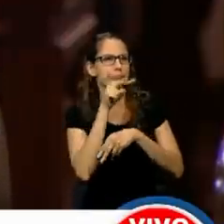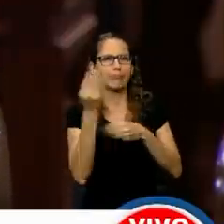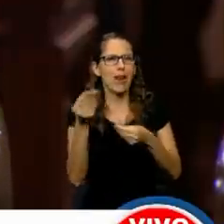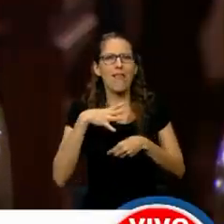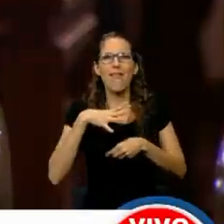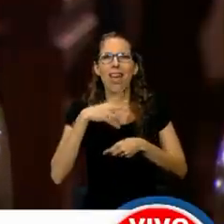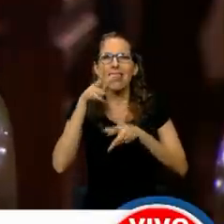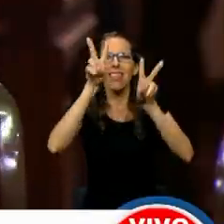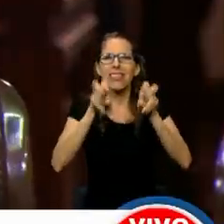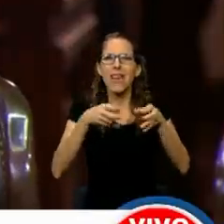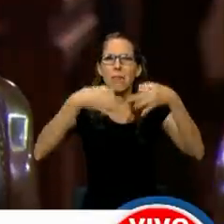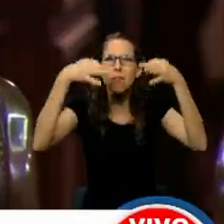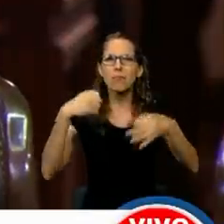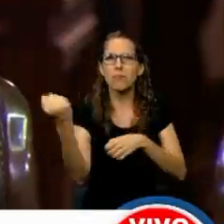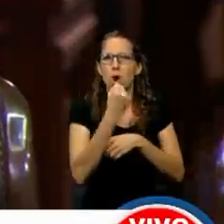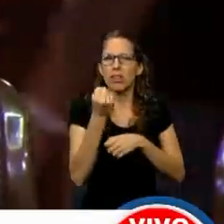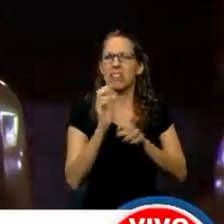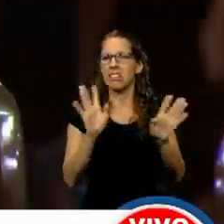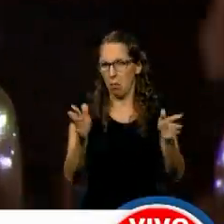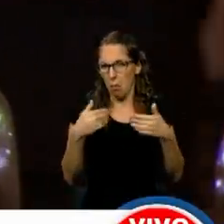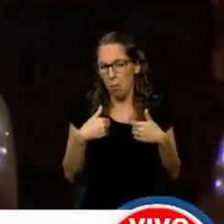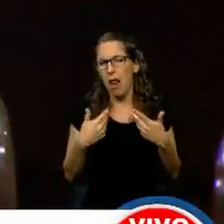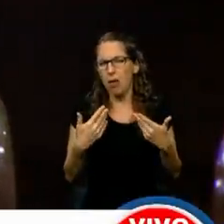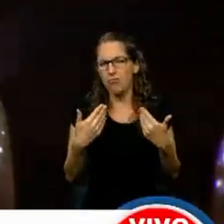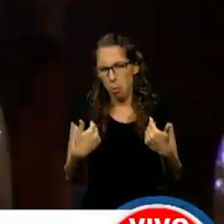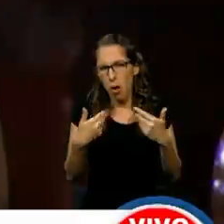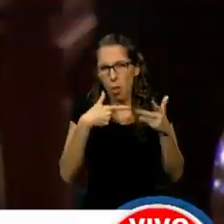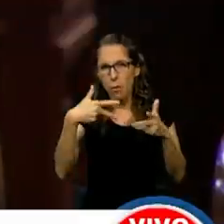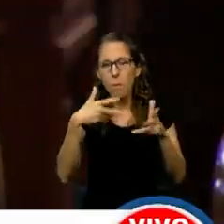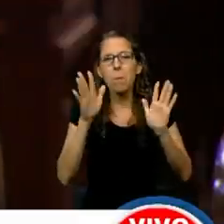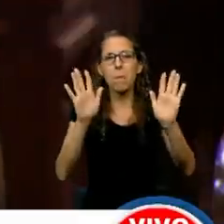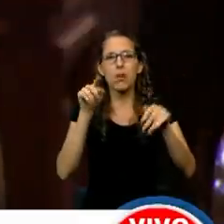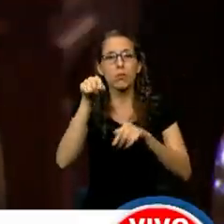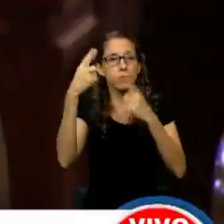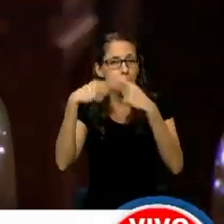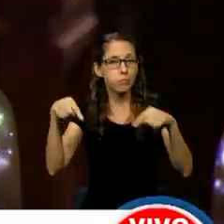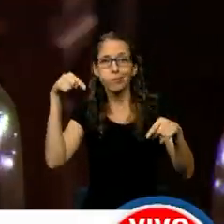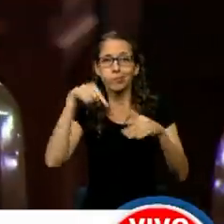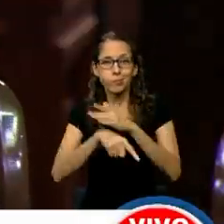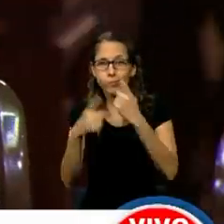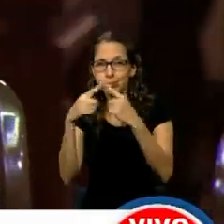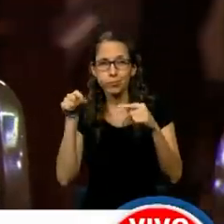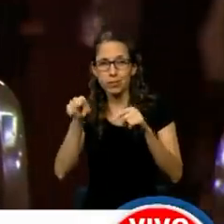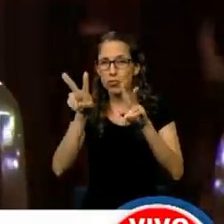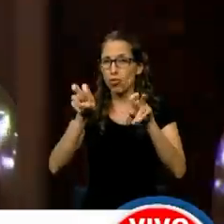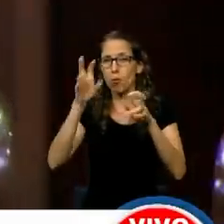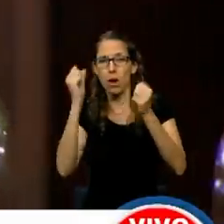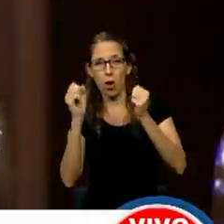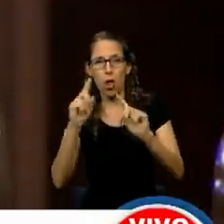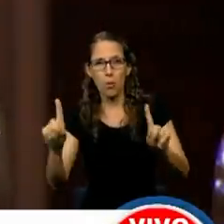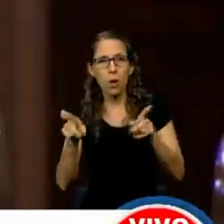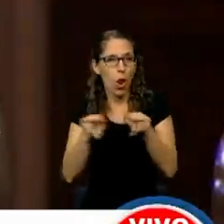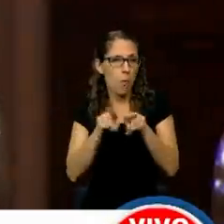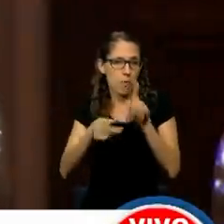importante pero esos tecnicismos son los mismos de aquellos que no pudieron sostener un modelo